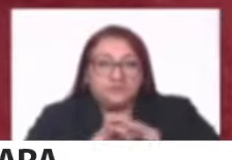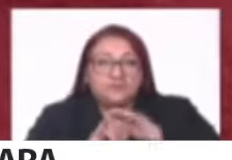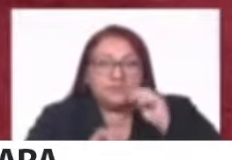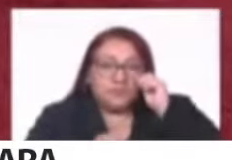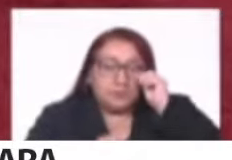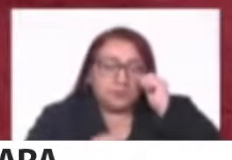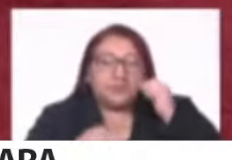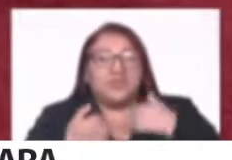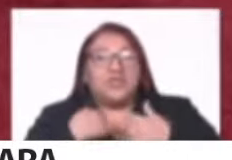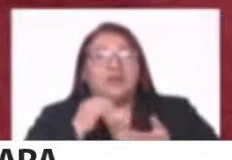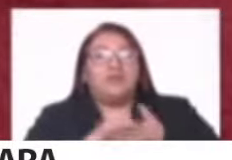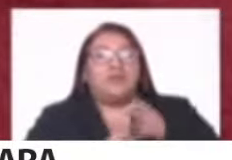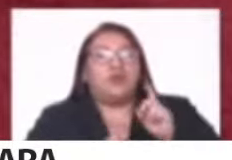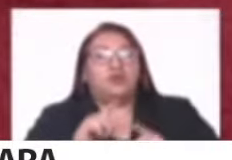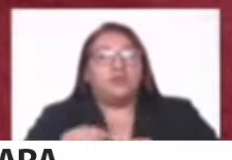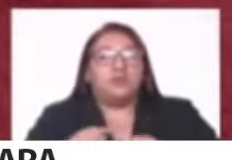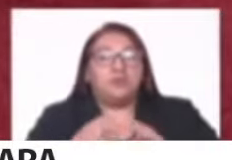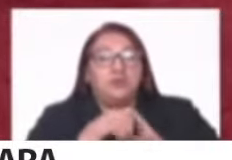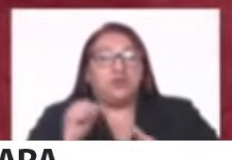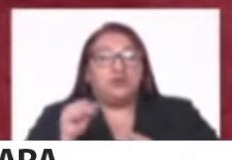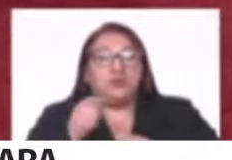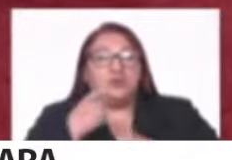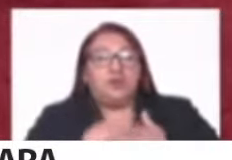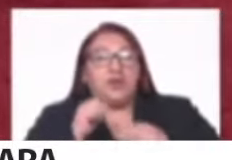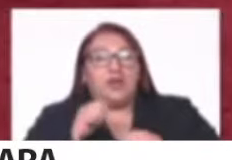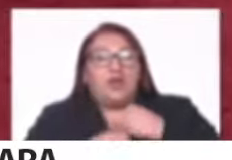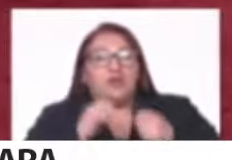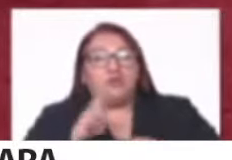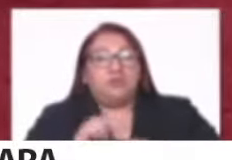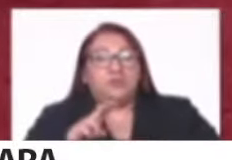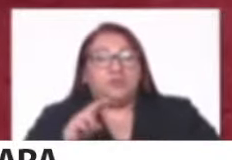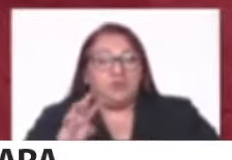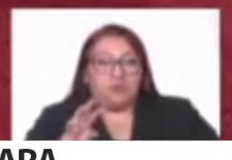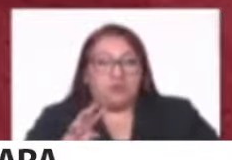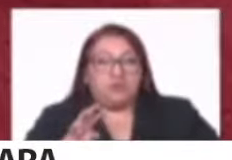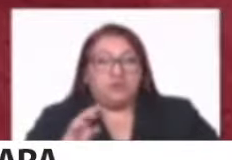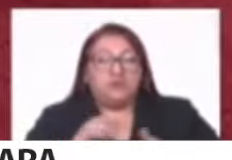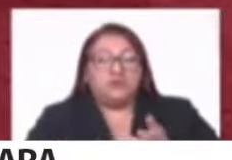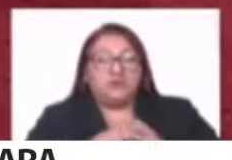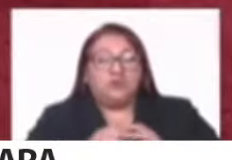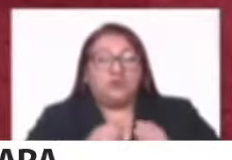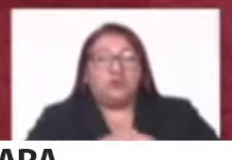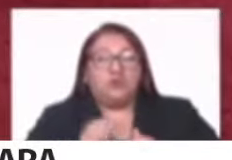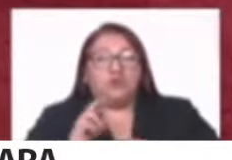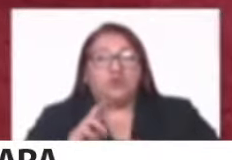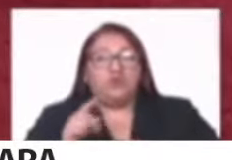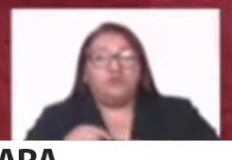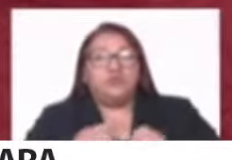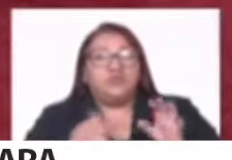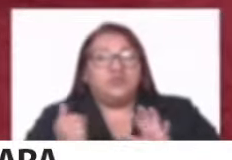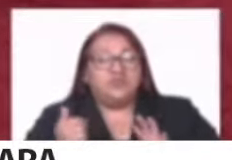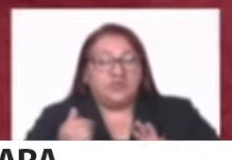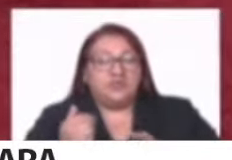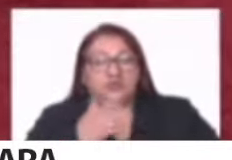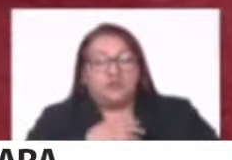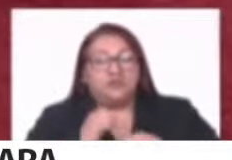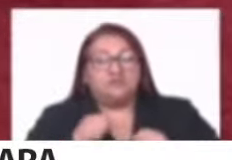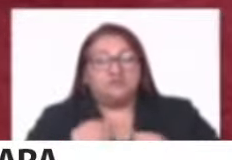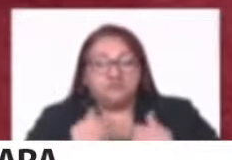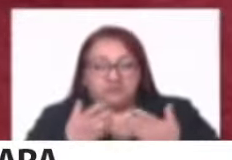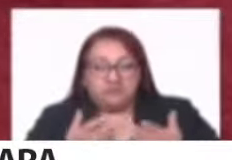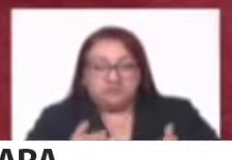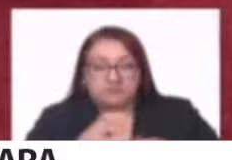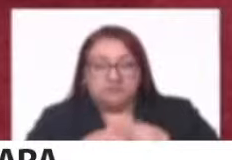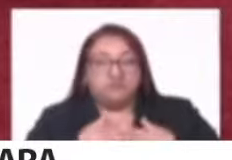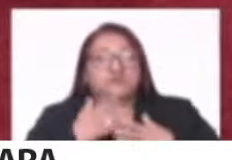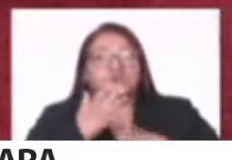a contar con más de 11 mil millones de soles para el 2024, de los cuales 4.600 estarán destinados